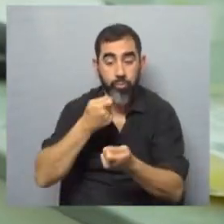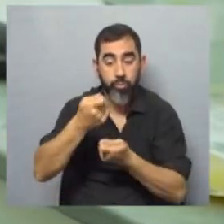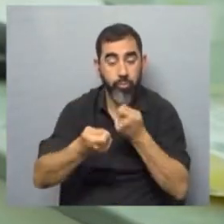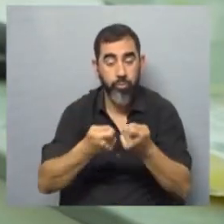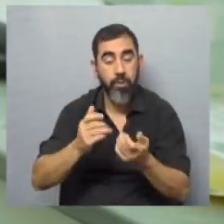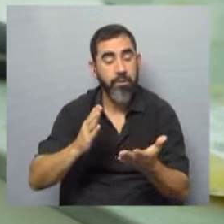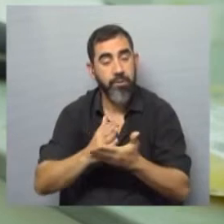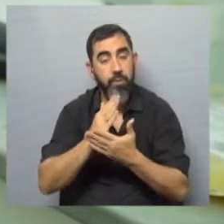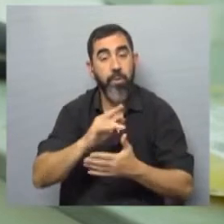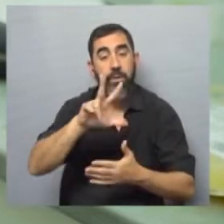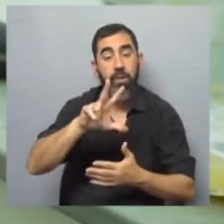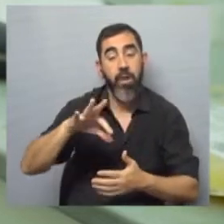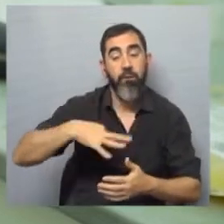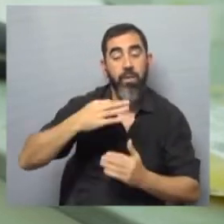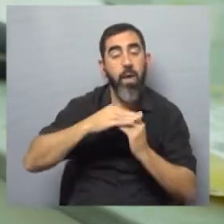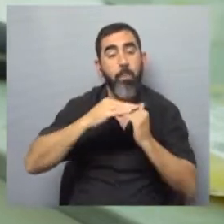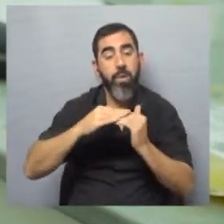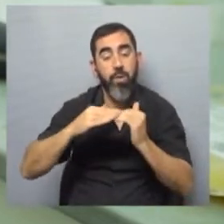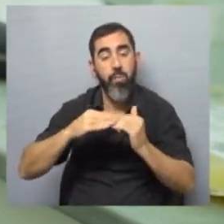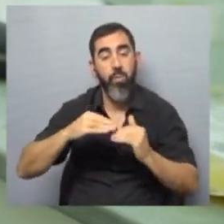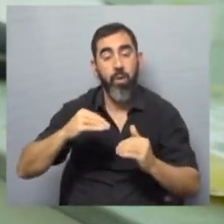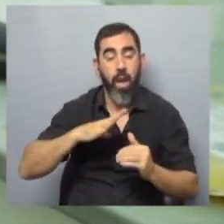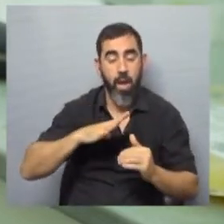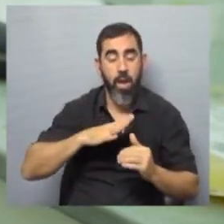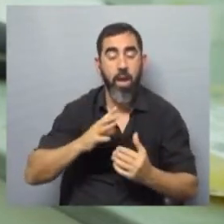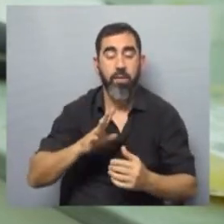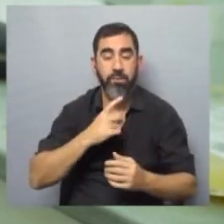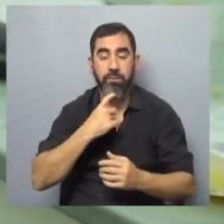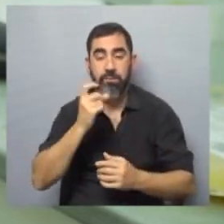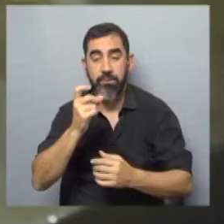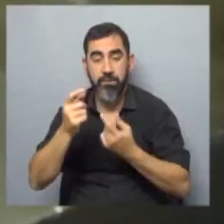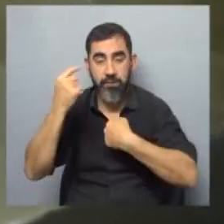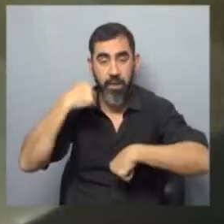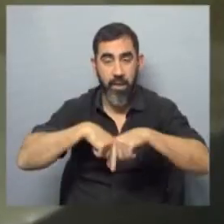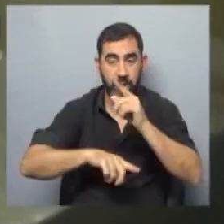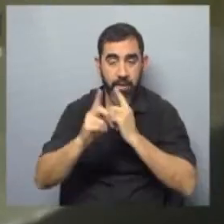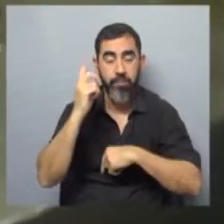siempre va a haber 3 vidas por lo menos al final que terminan recibiendo esta donación.